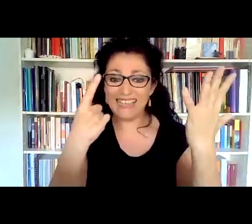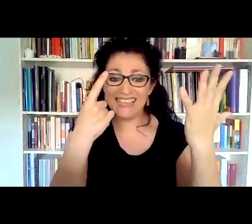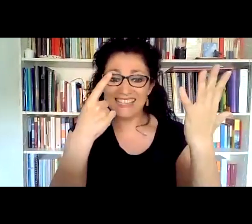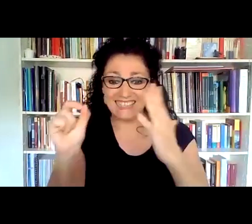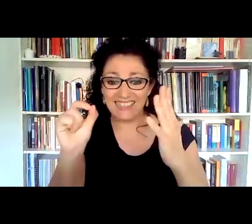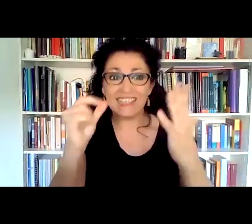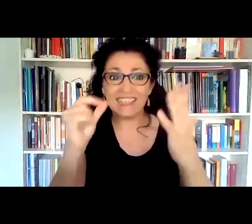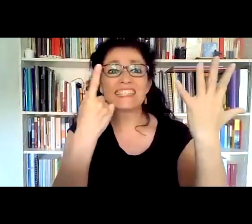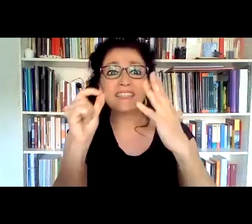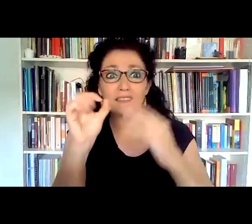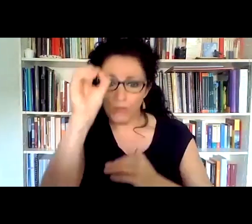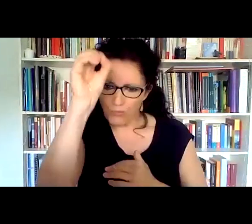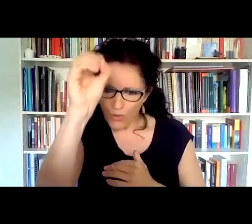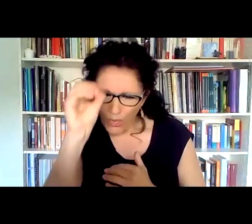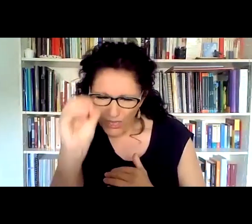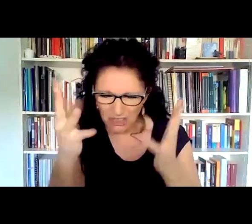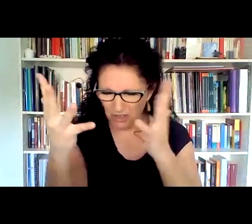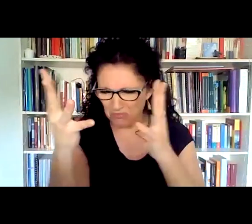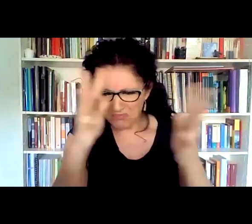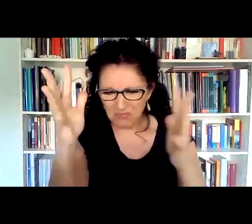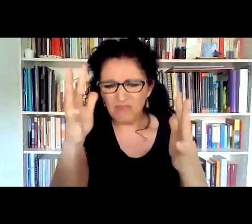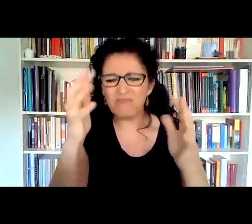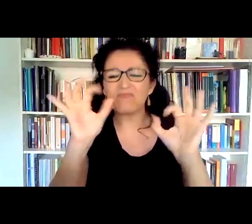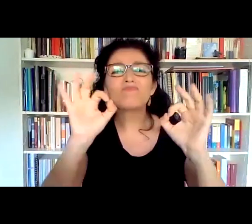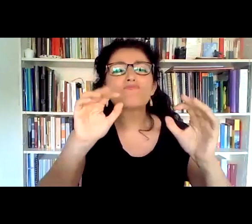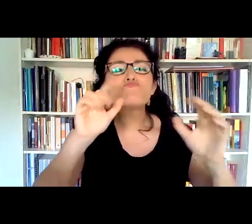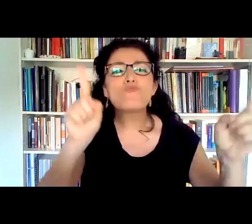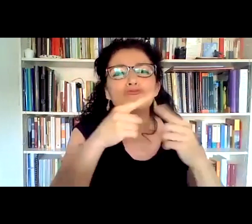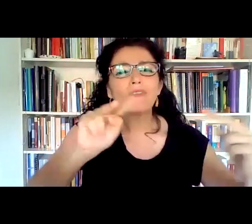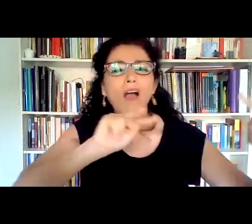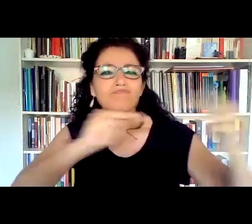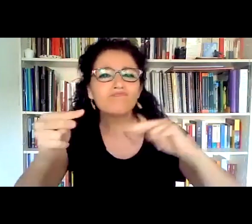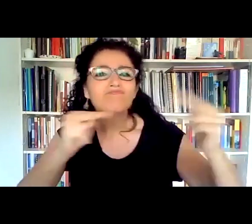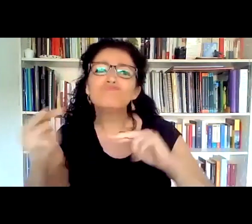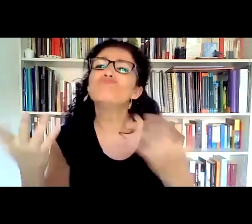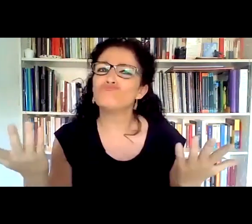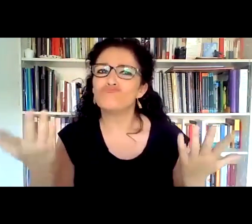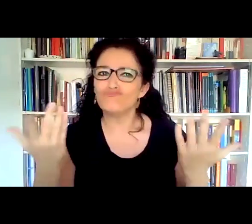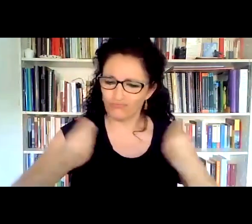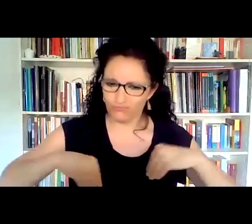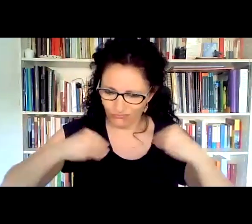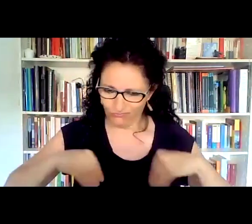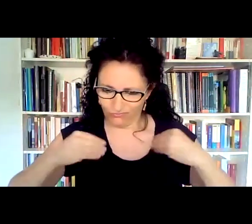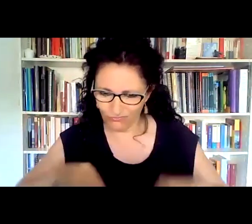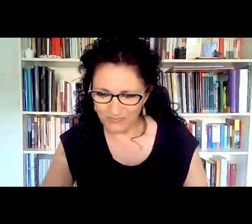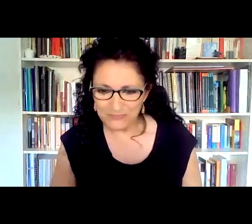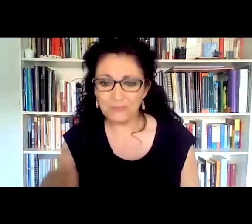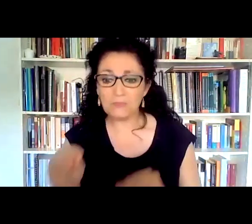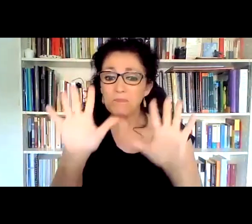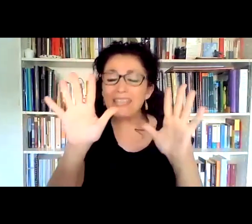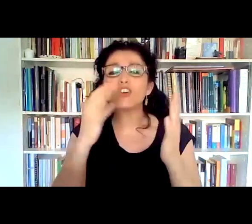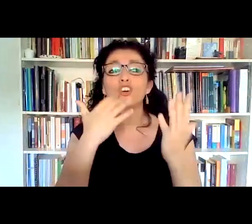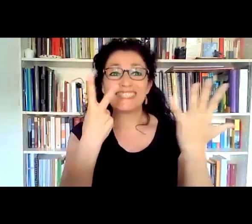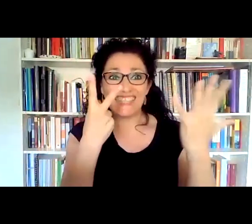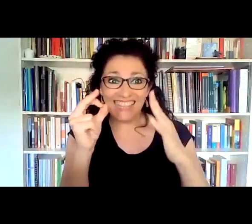Con relación a la música, el 60% aproximadamente sí disfruta